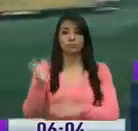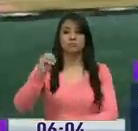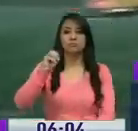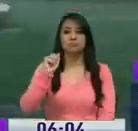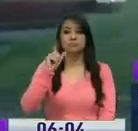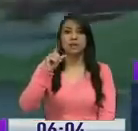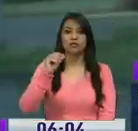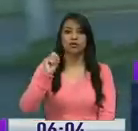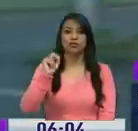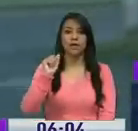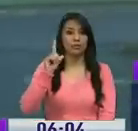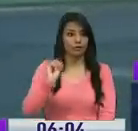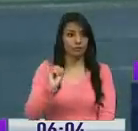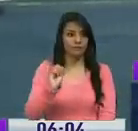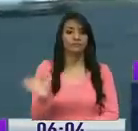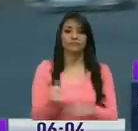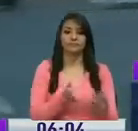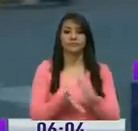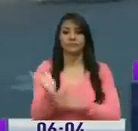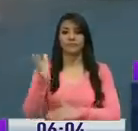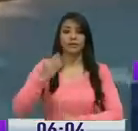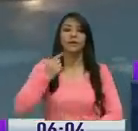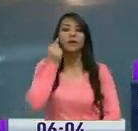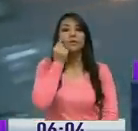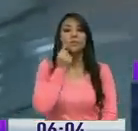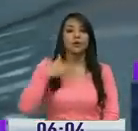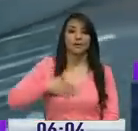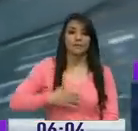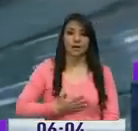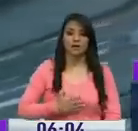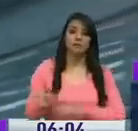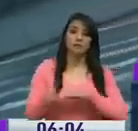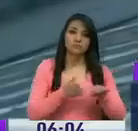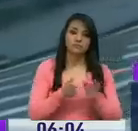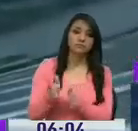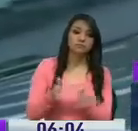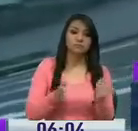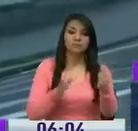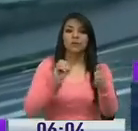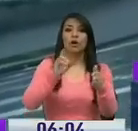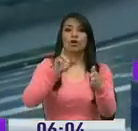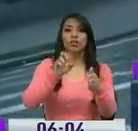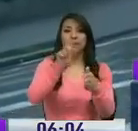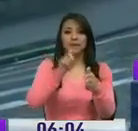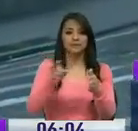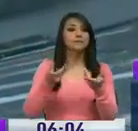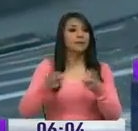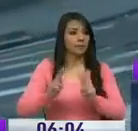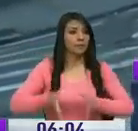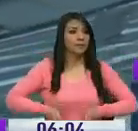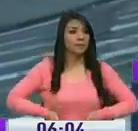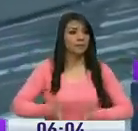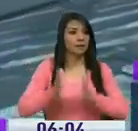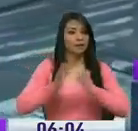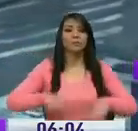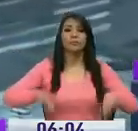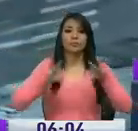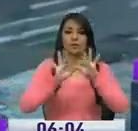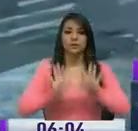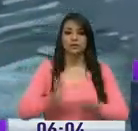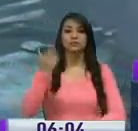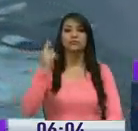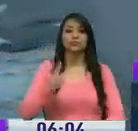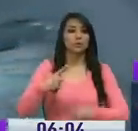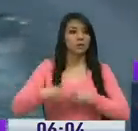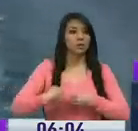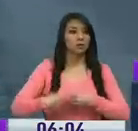también hacia la Simón Bolívar la otra vía es la avenida Teniente Hugo Ortiz otra de las arterias importantes aquí como pueden ver es